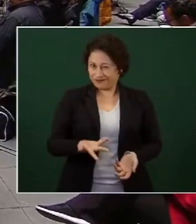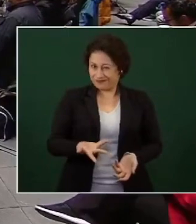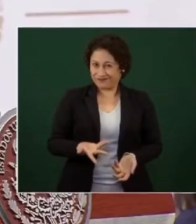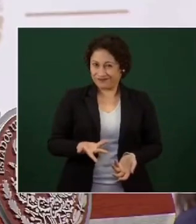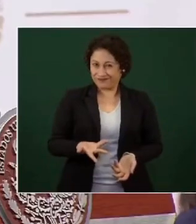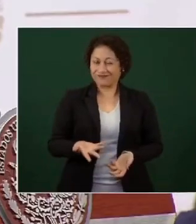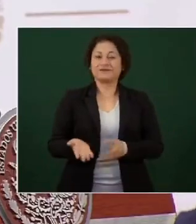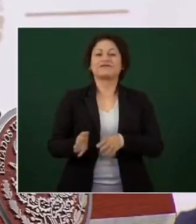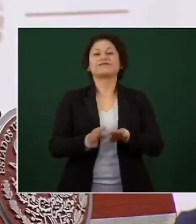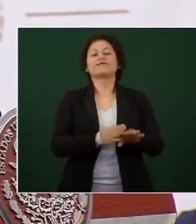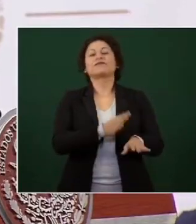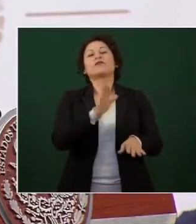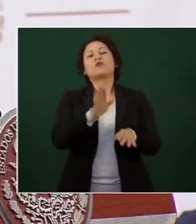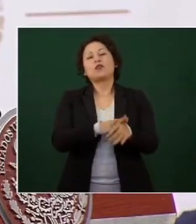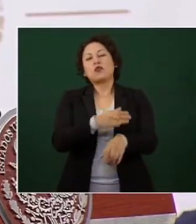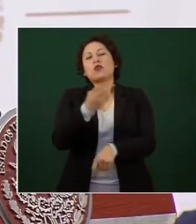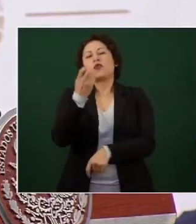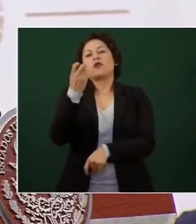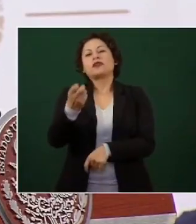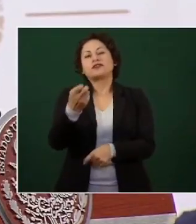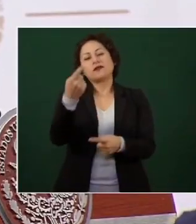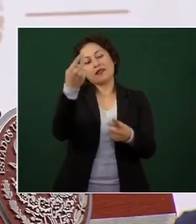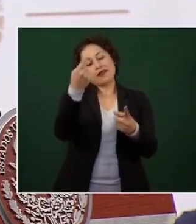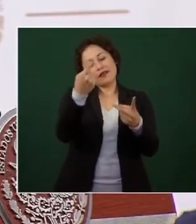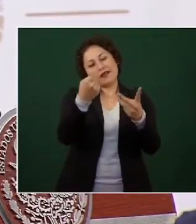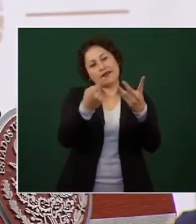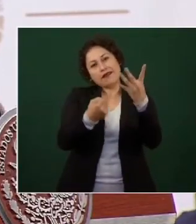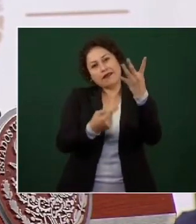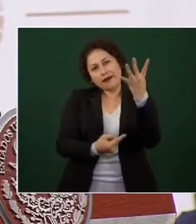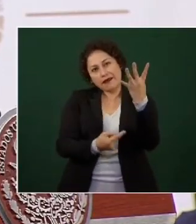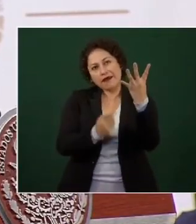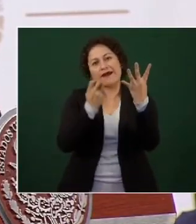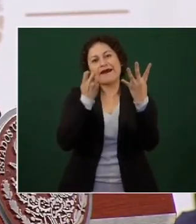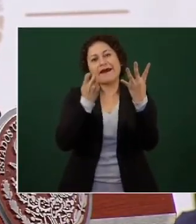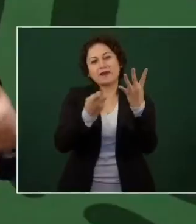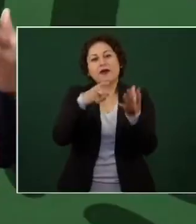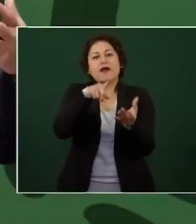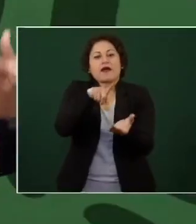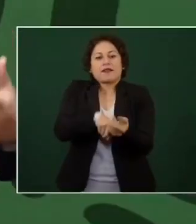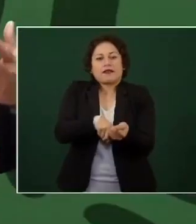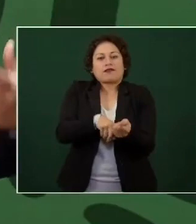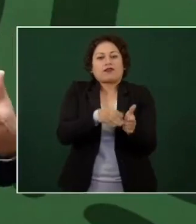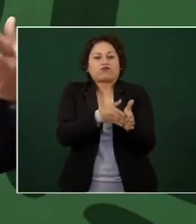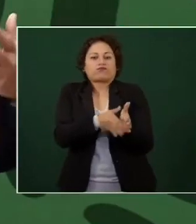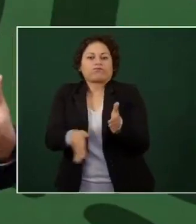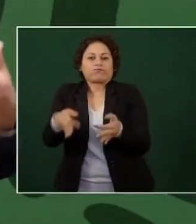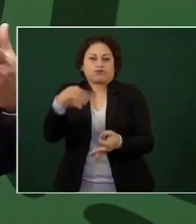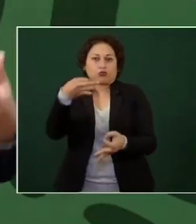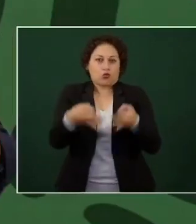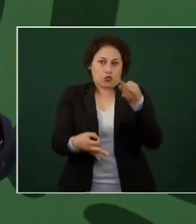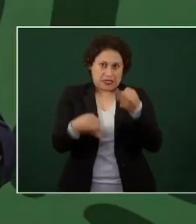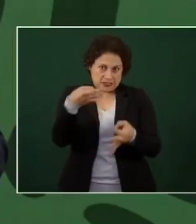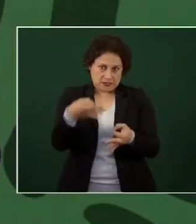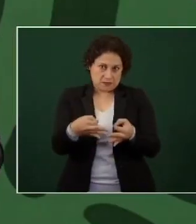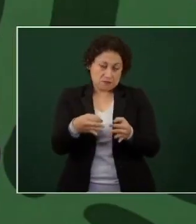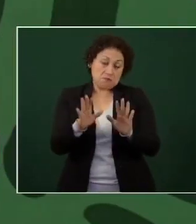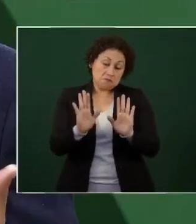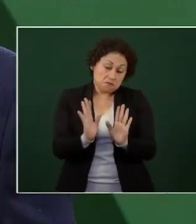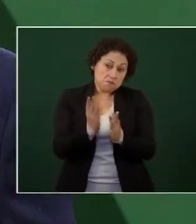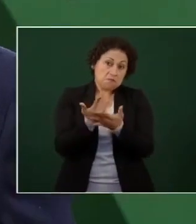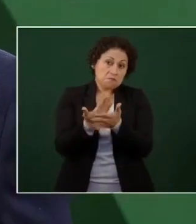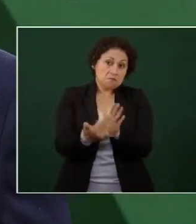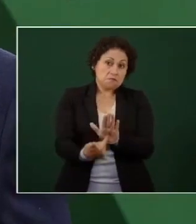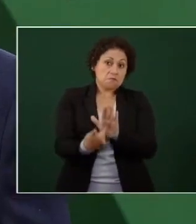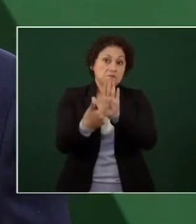esto es lo que se va a tratar. Y para nosotros, ese es